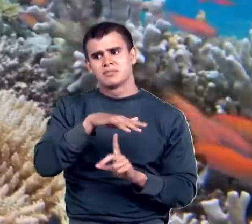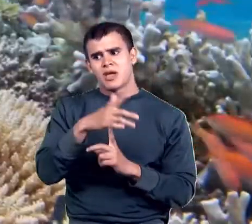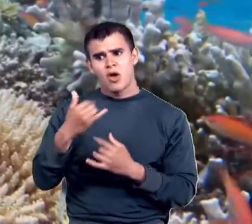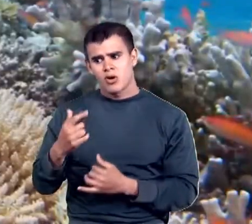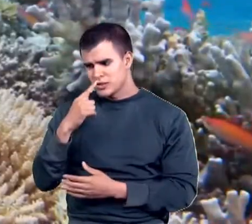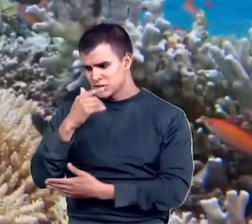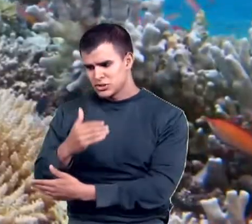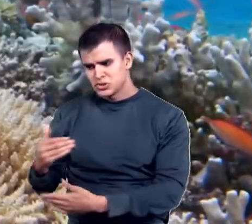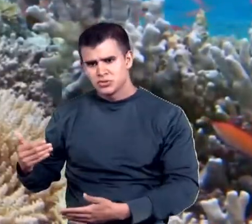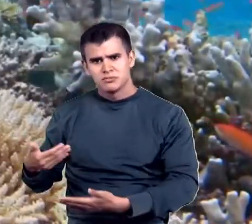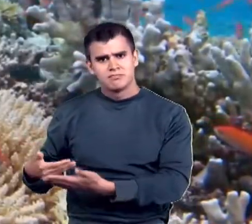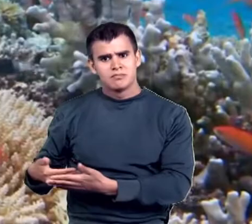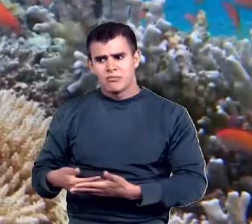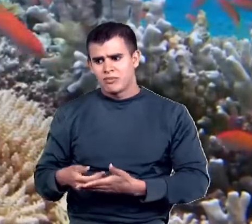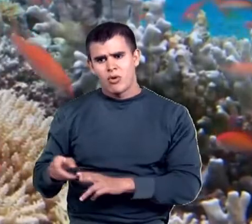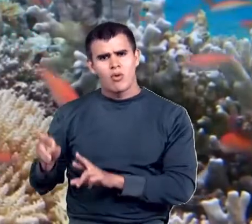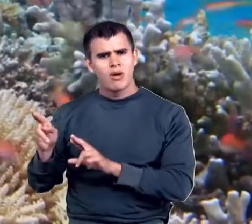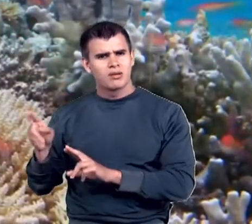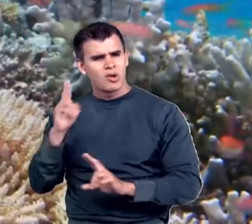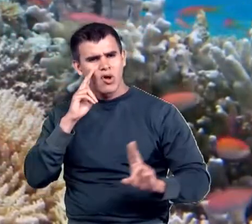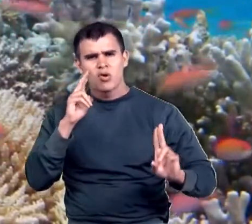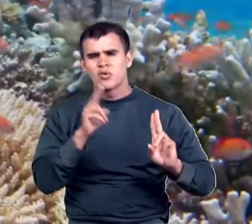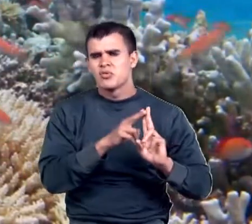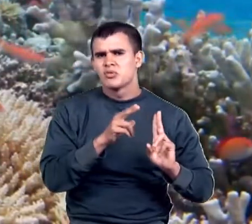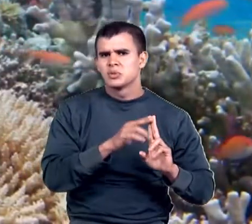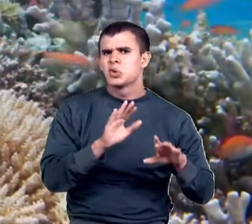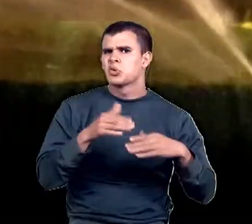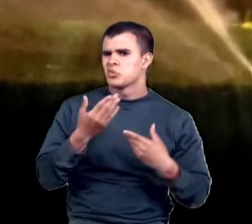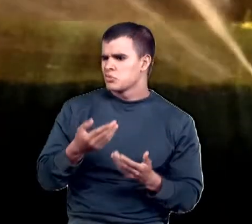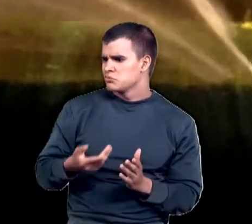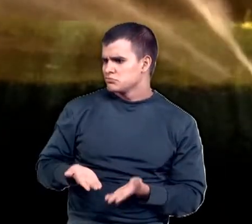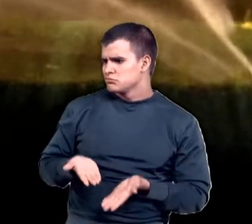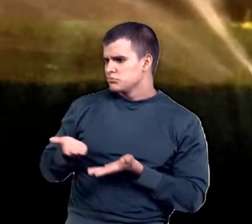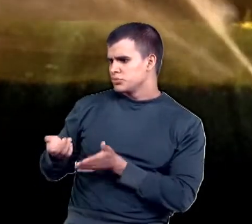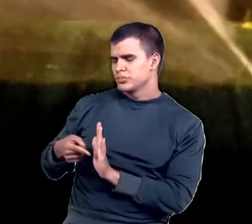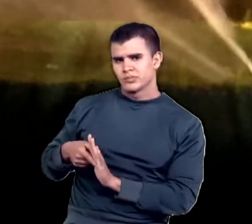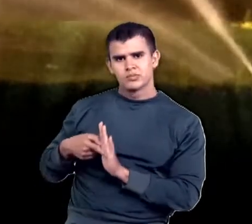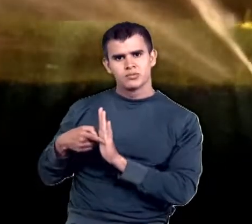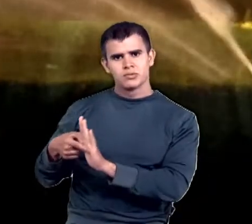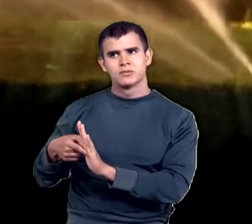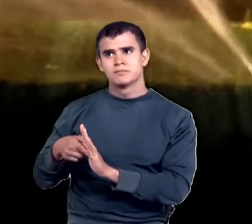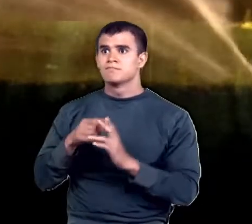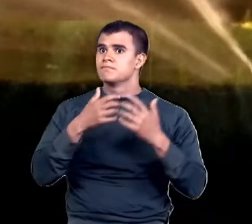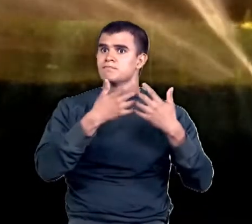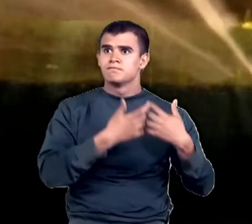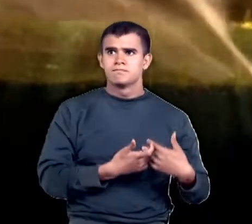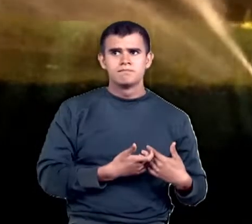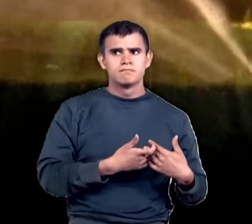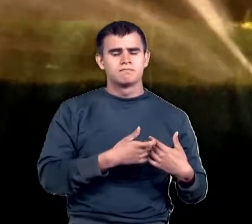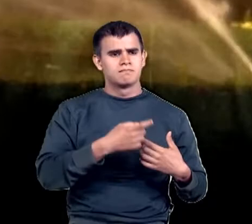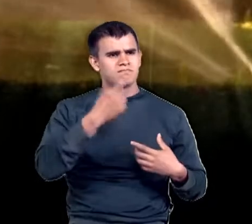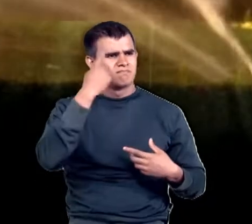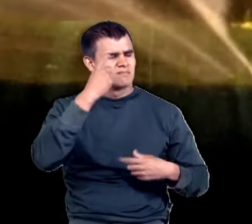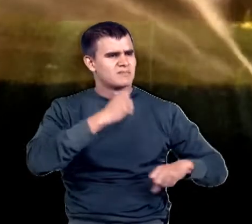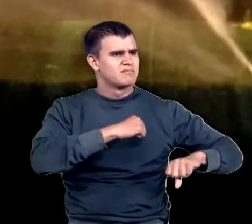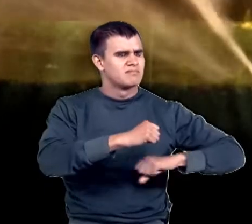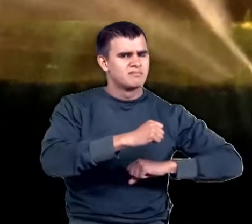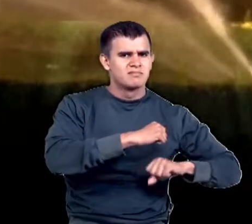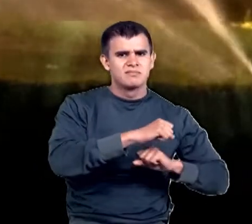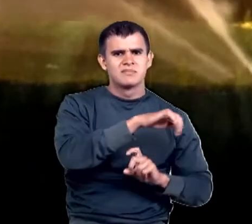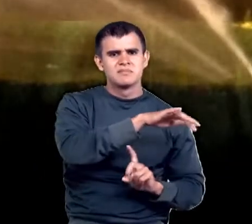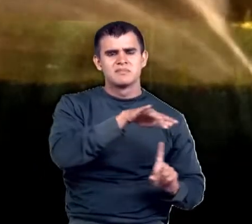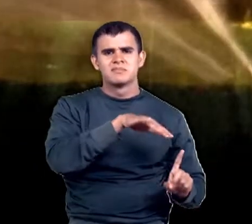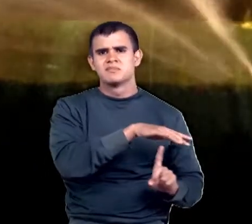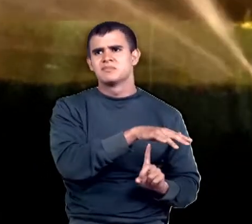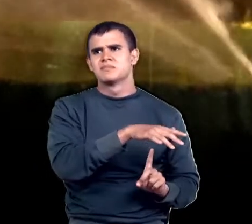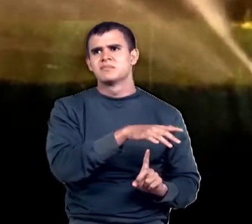o los que faltan por nacer, pues conozcan lo que tenemos. ¿Y cómo se conoce lo que tenemos? Pues que la industria se adhiera a esos procesos de